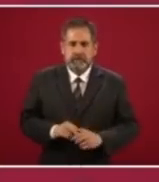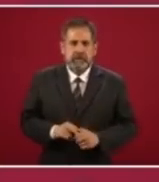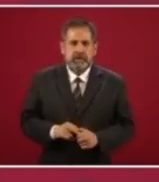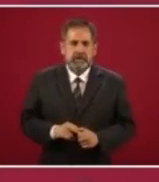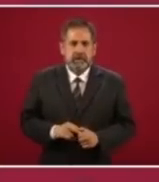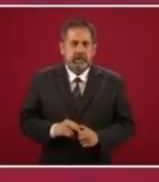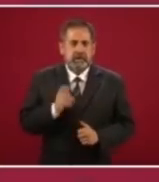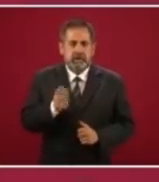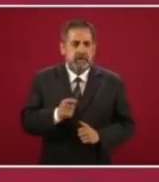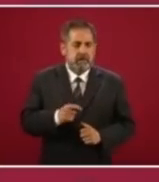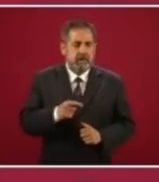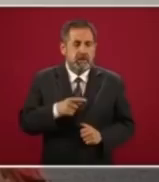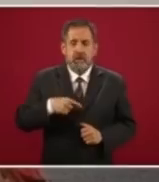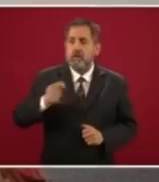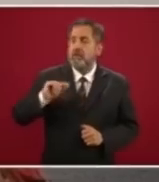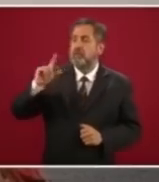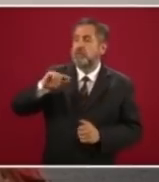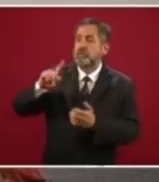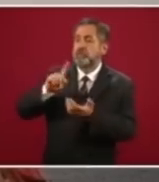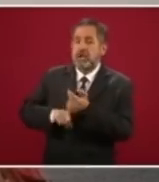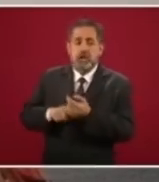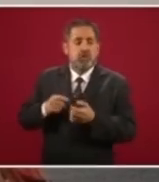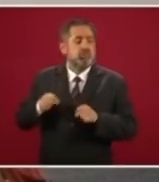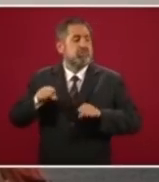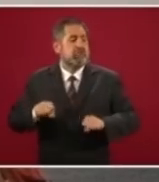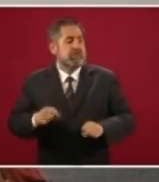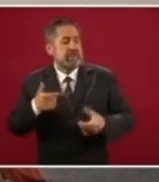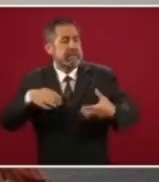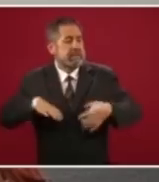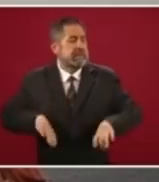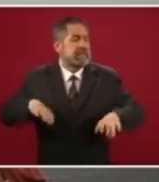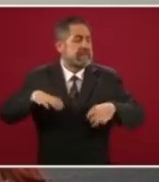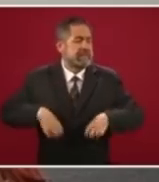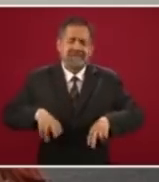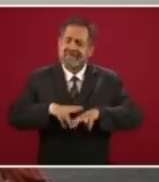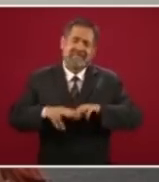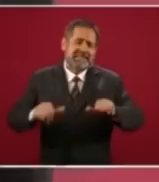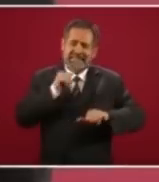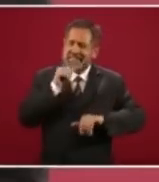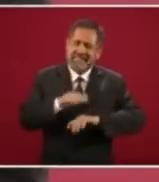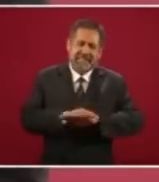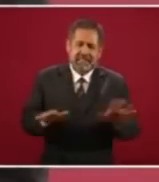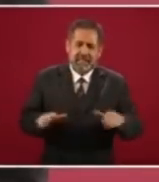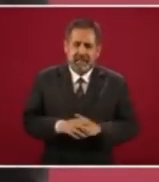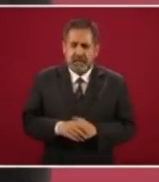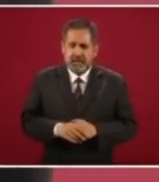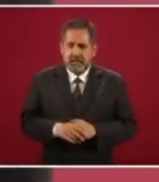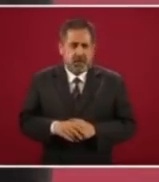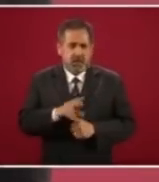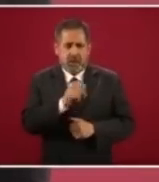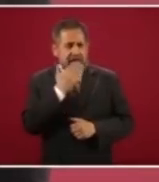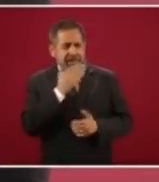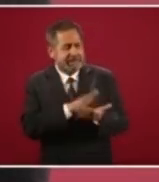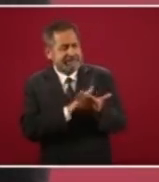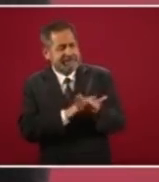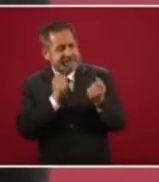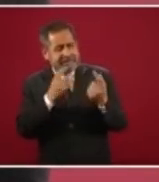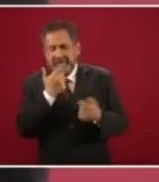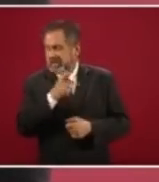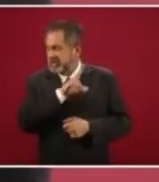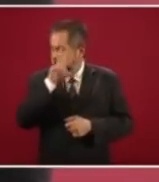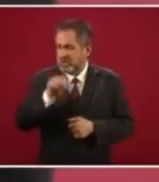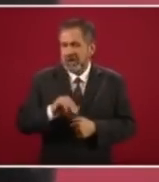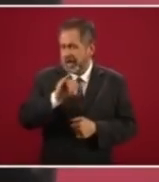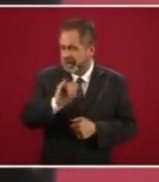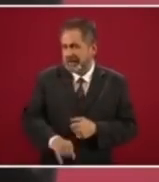que los servidores públicos utilicen los cargos para enriquecerse, y no lo vamos a celebrar